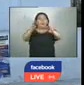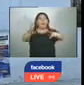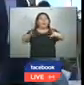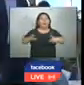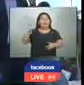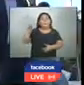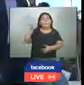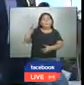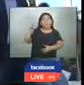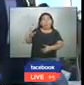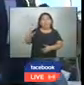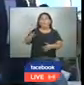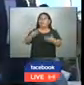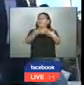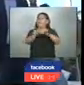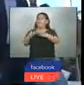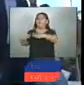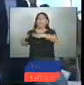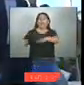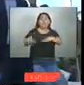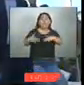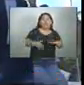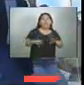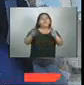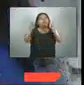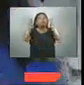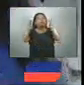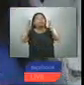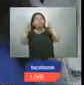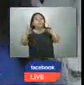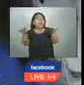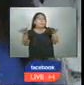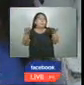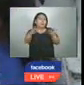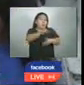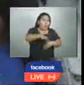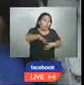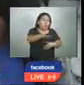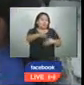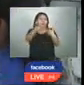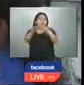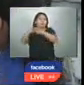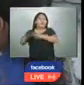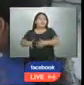miércoles se prevén varias actividades similares en las principales plazas públicas del país.